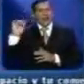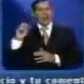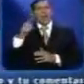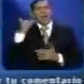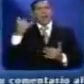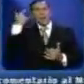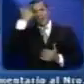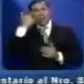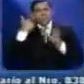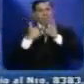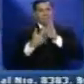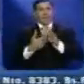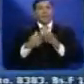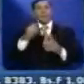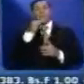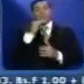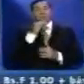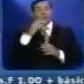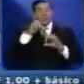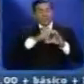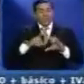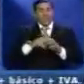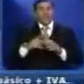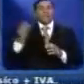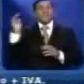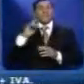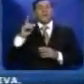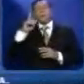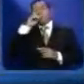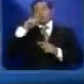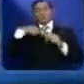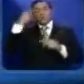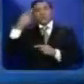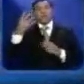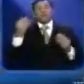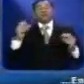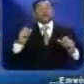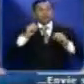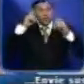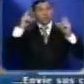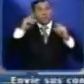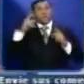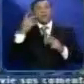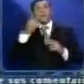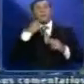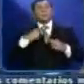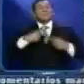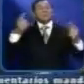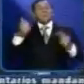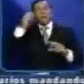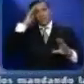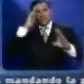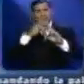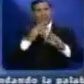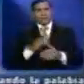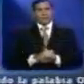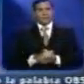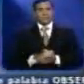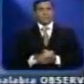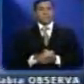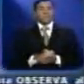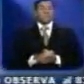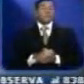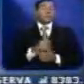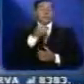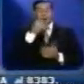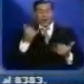imagen. Además, informó que su disco saldrá el venidero año con muchas sorpresas y con un mensaje más directo. Bien, y